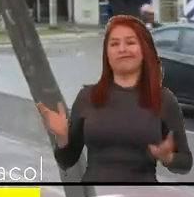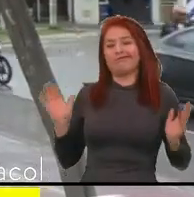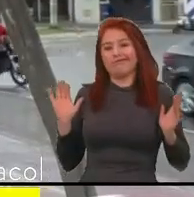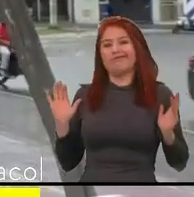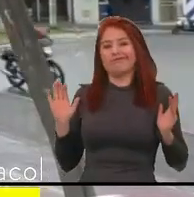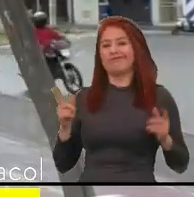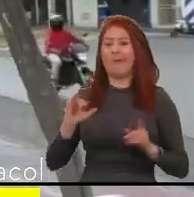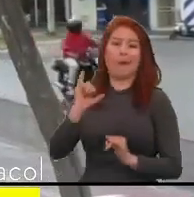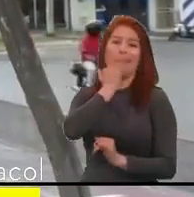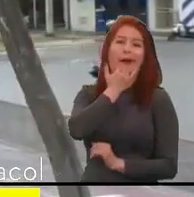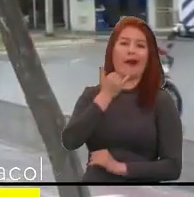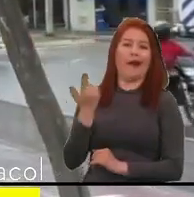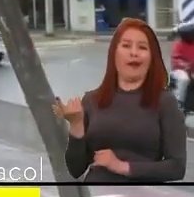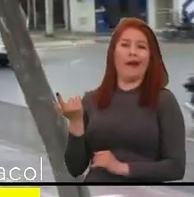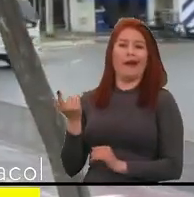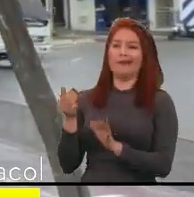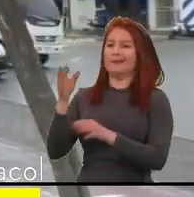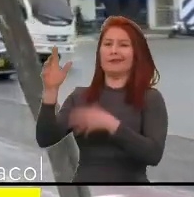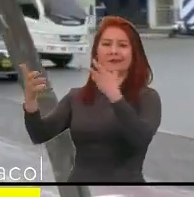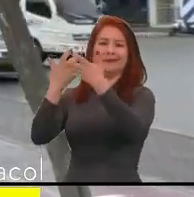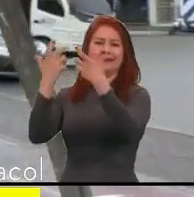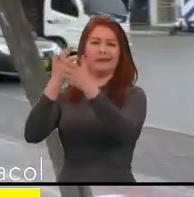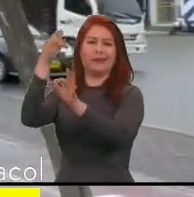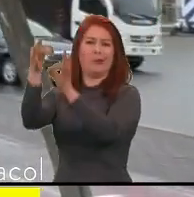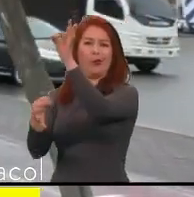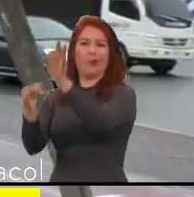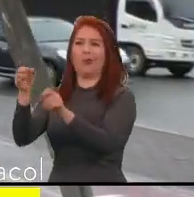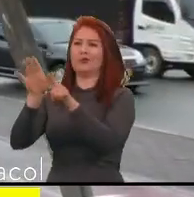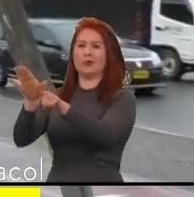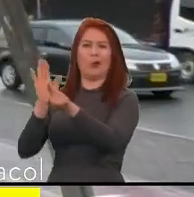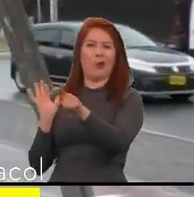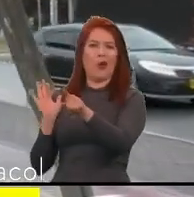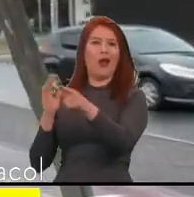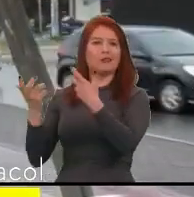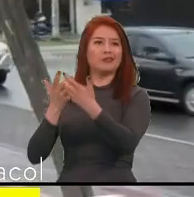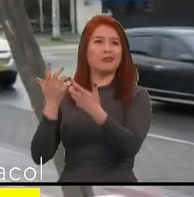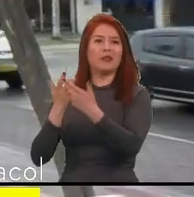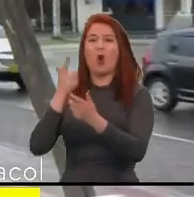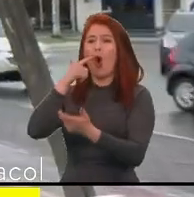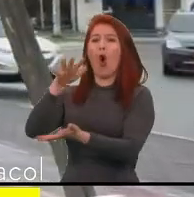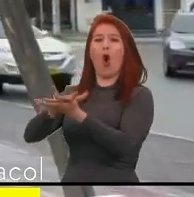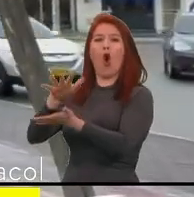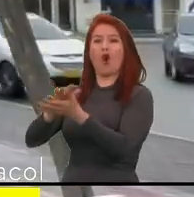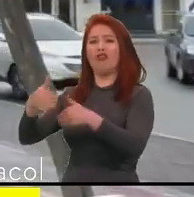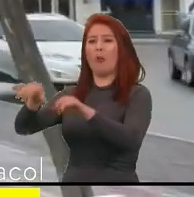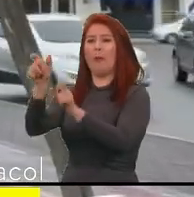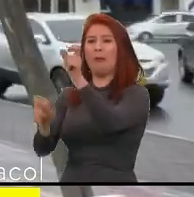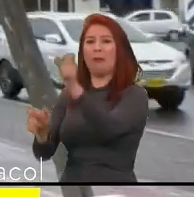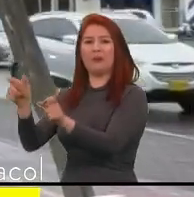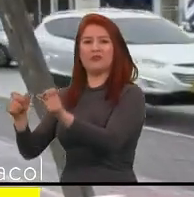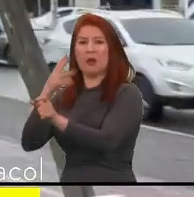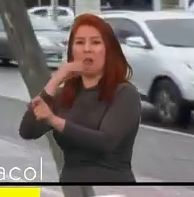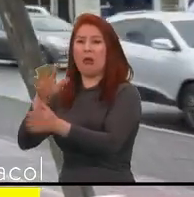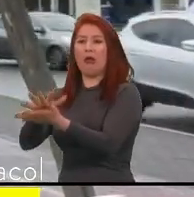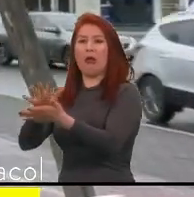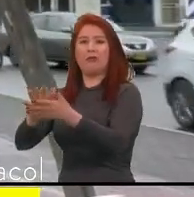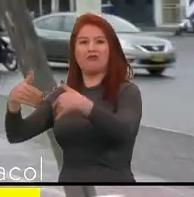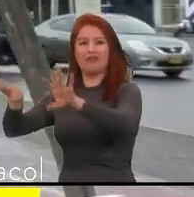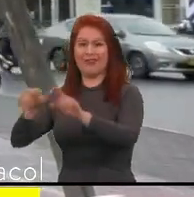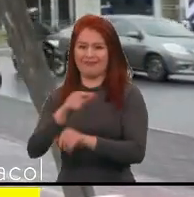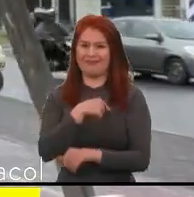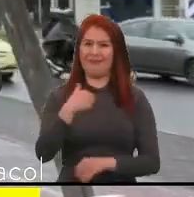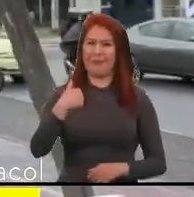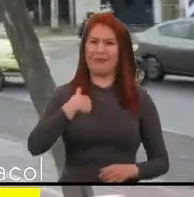de los errores del sistema penal acusatorio, donde se dan prebendas a los delincuentes, pero queda completamente